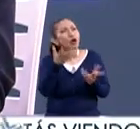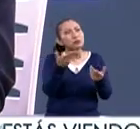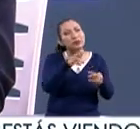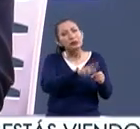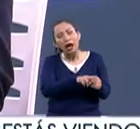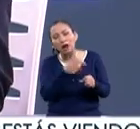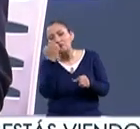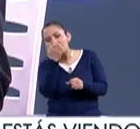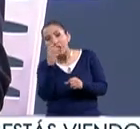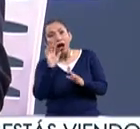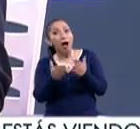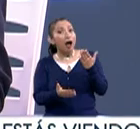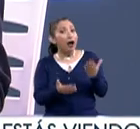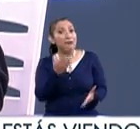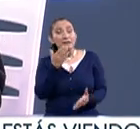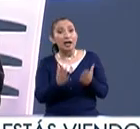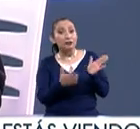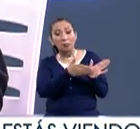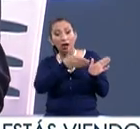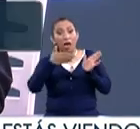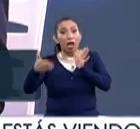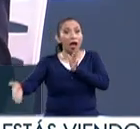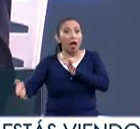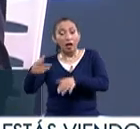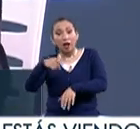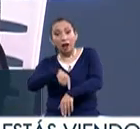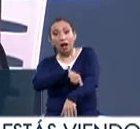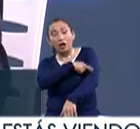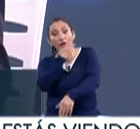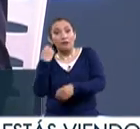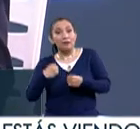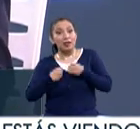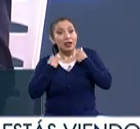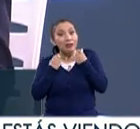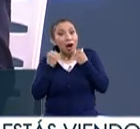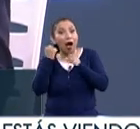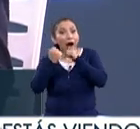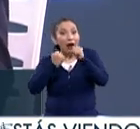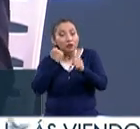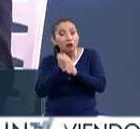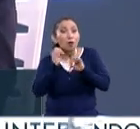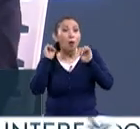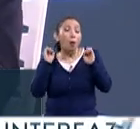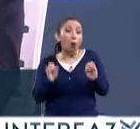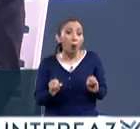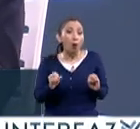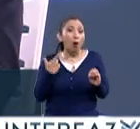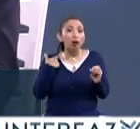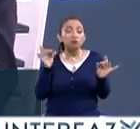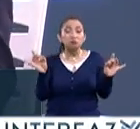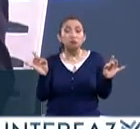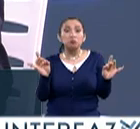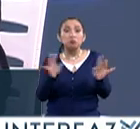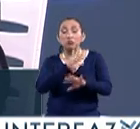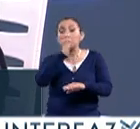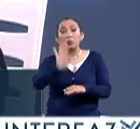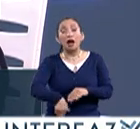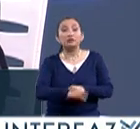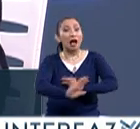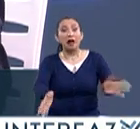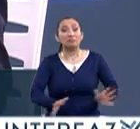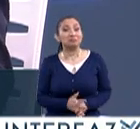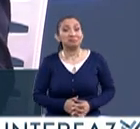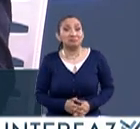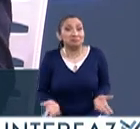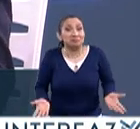hospital, pues de repente o se prolongan los días y que se convierten en años, o en un tris, la gente se va o nos